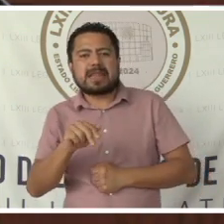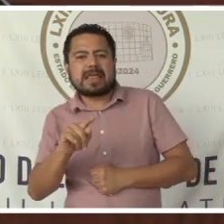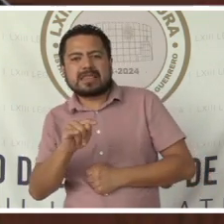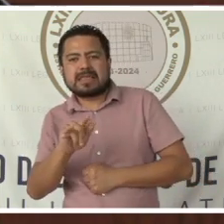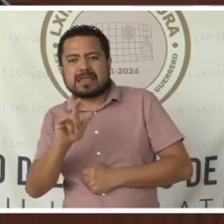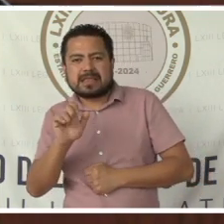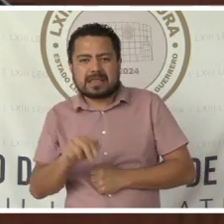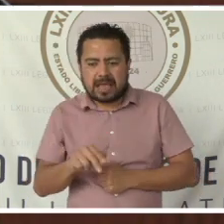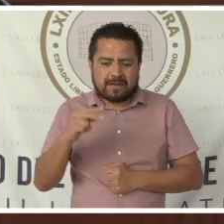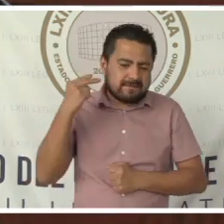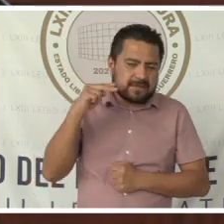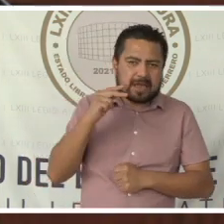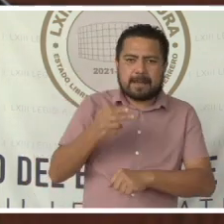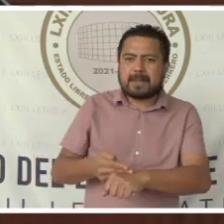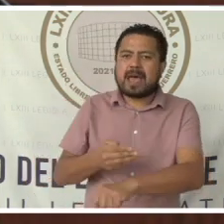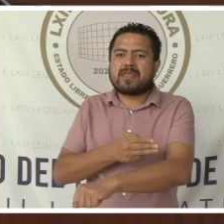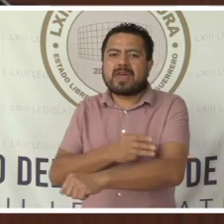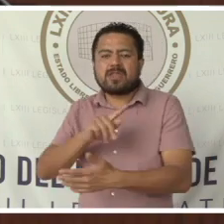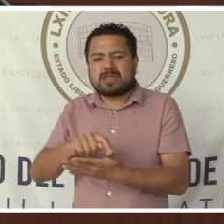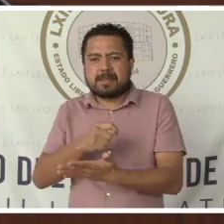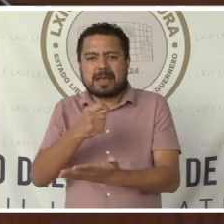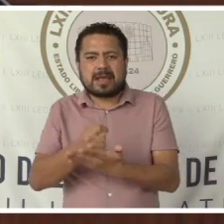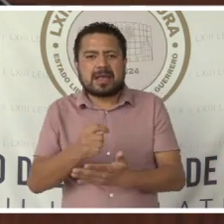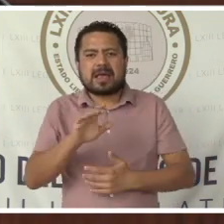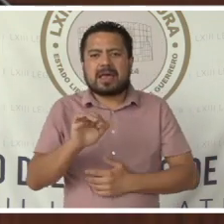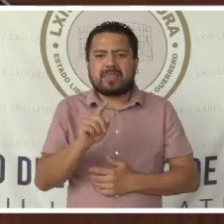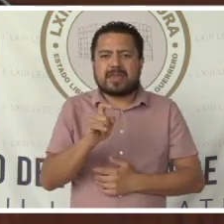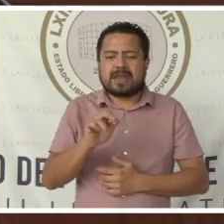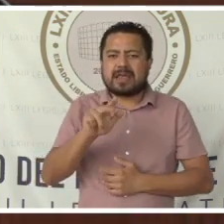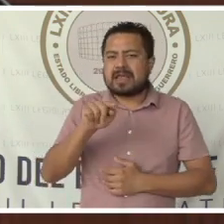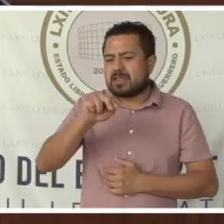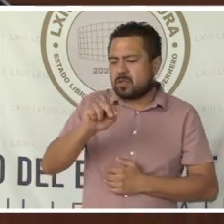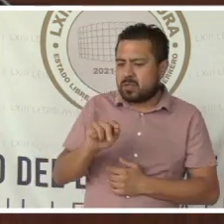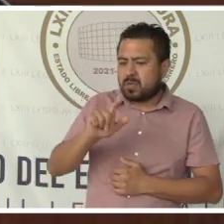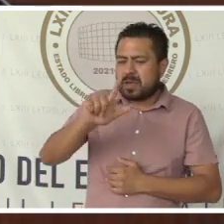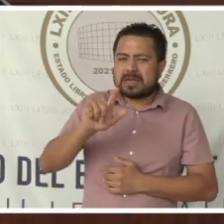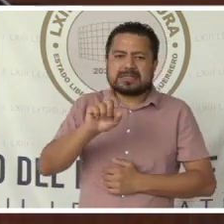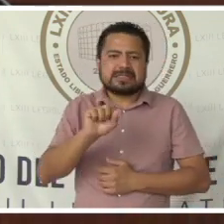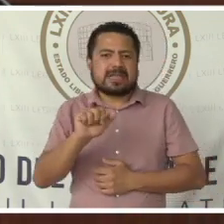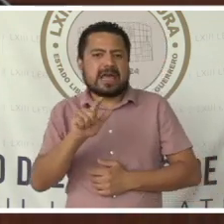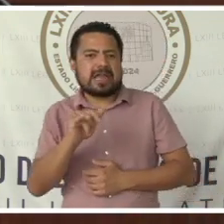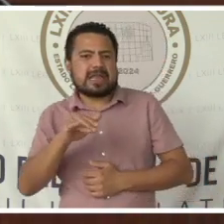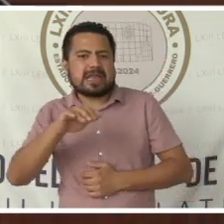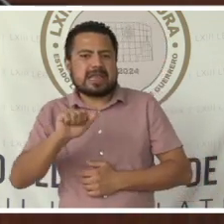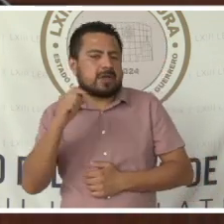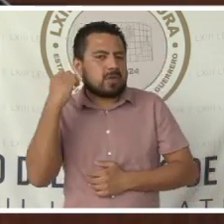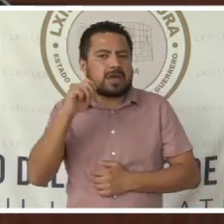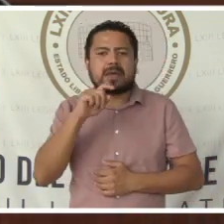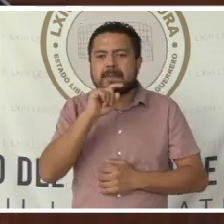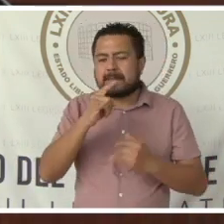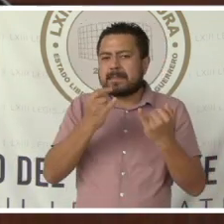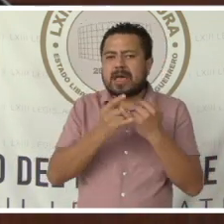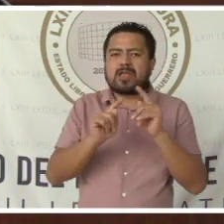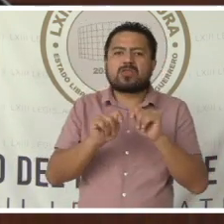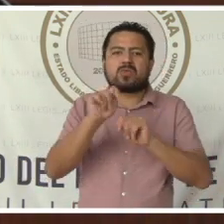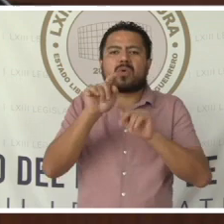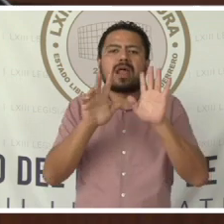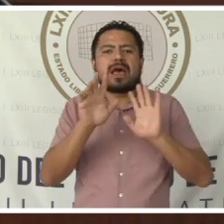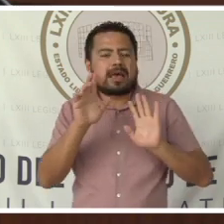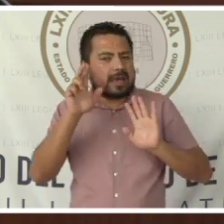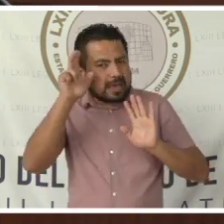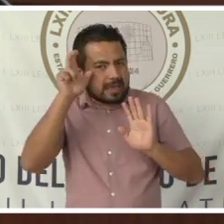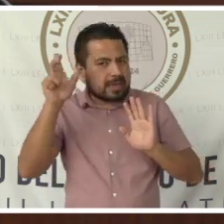Veracruz Francisco I Madero Tamaulipas Cadereyta Nuevo León Salina Cruz Oaxaca y Tula Hidalgo